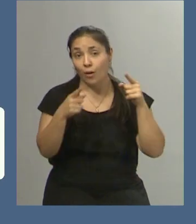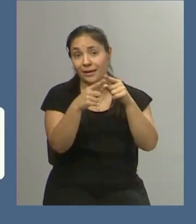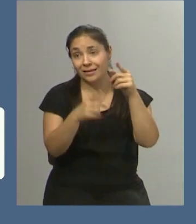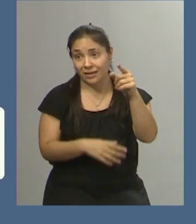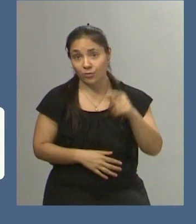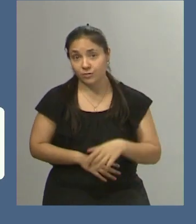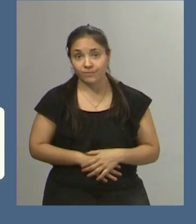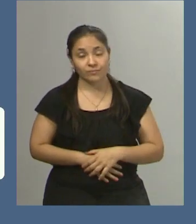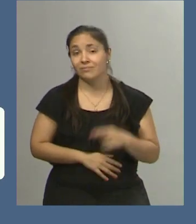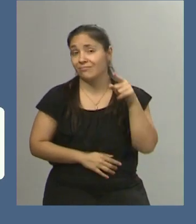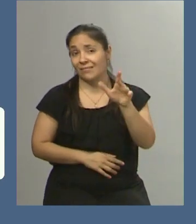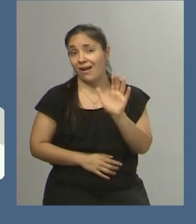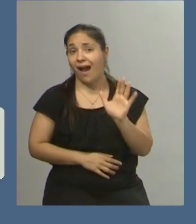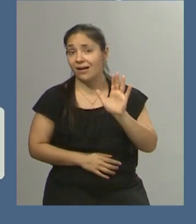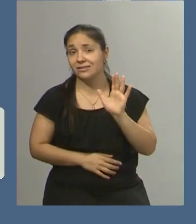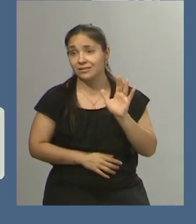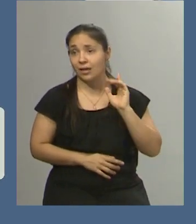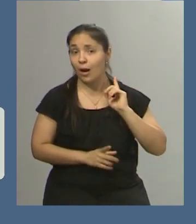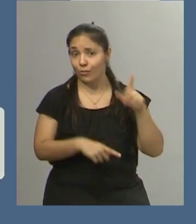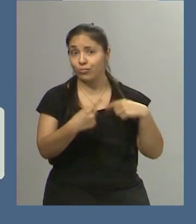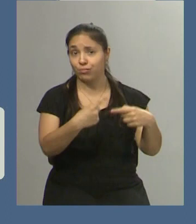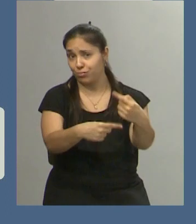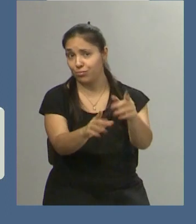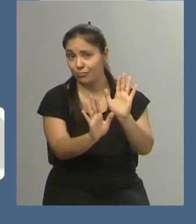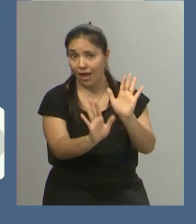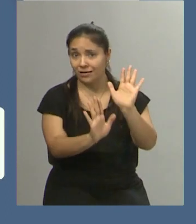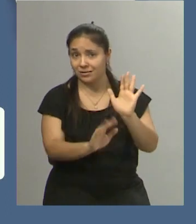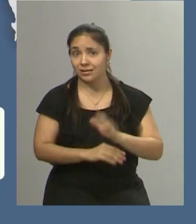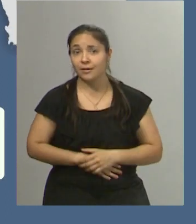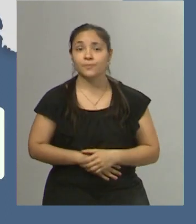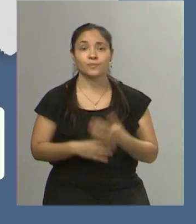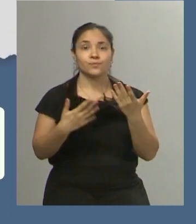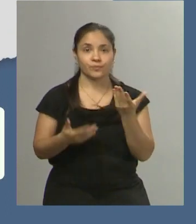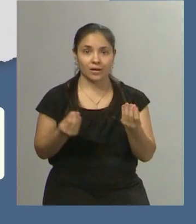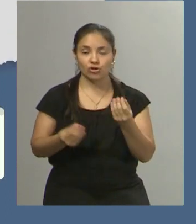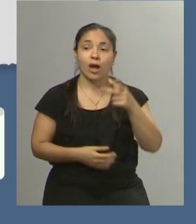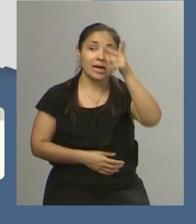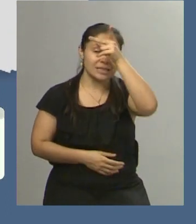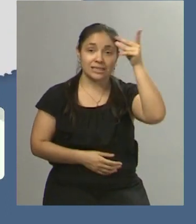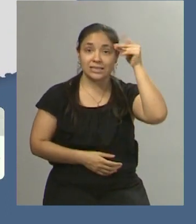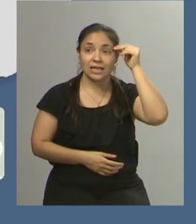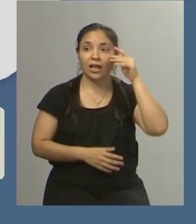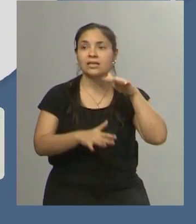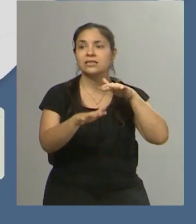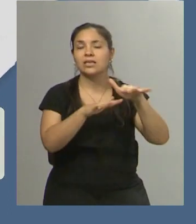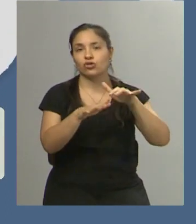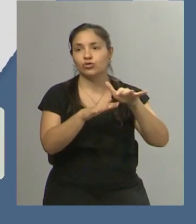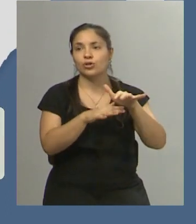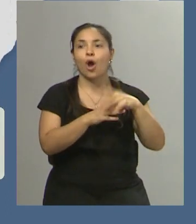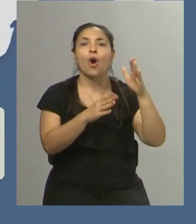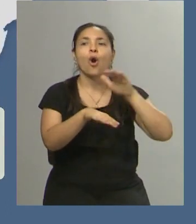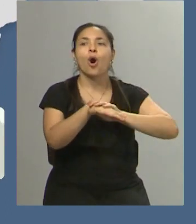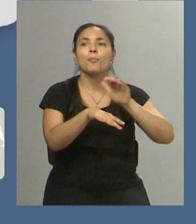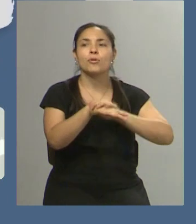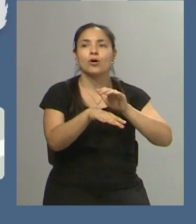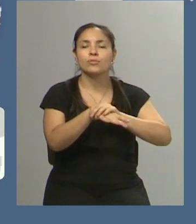que efectivamente ocurrió. Y eso hizo de que Chile no tuviera condiciones de asumir compromisos como